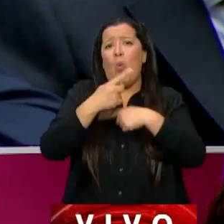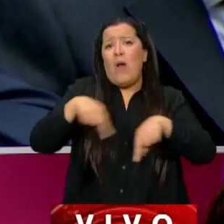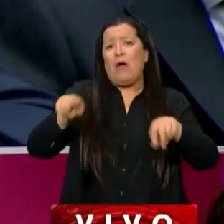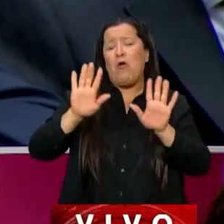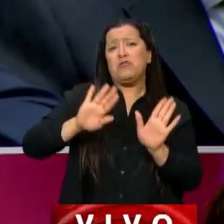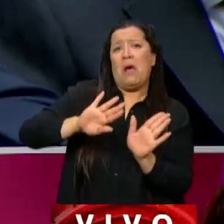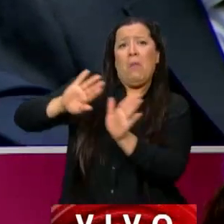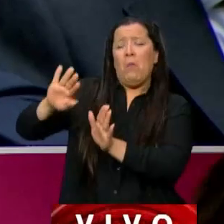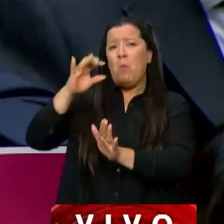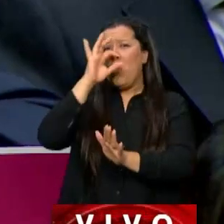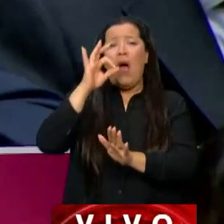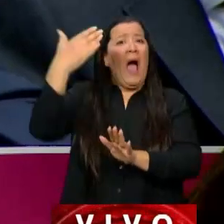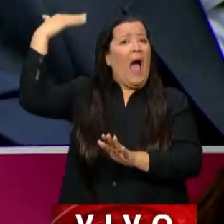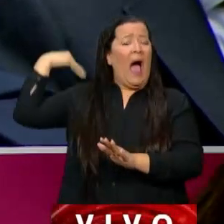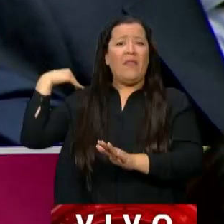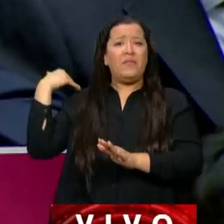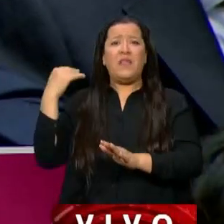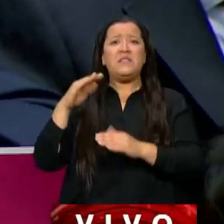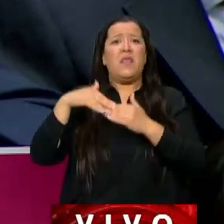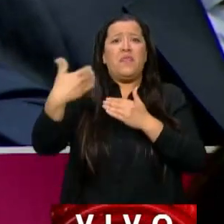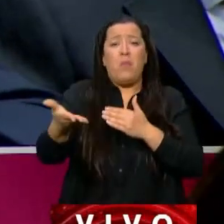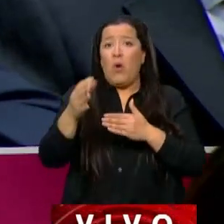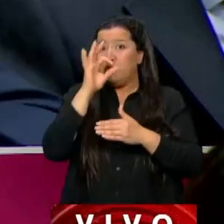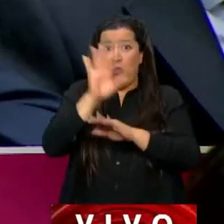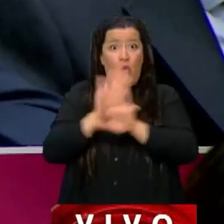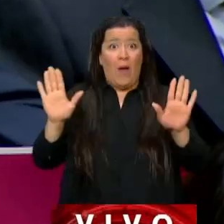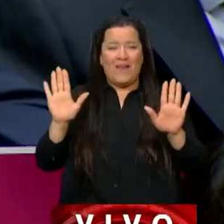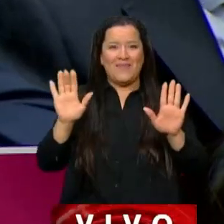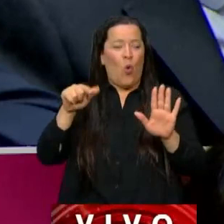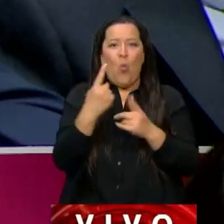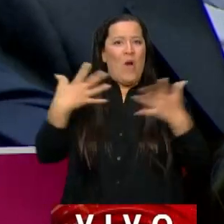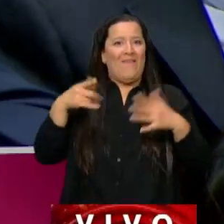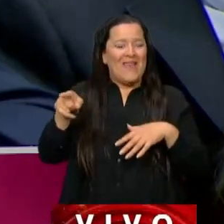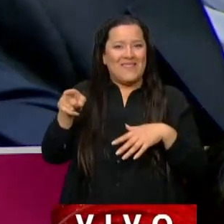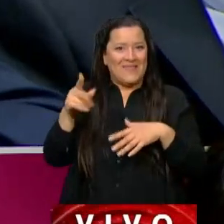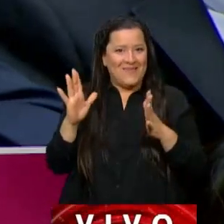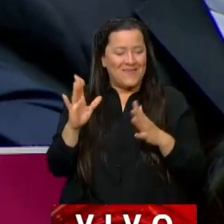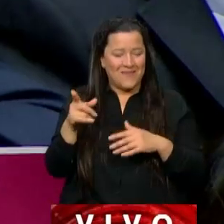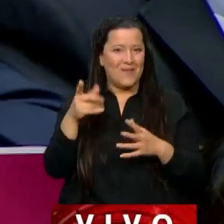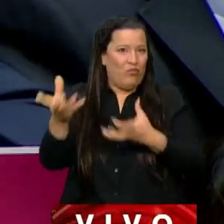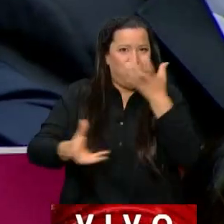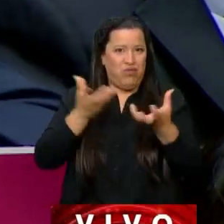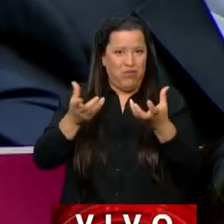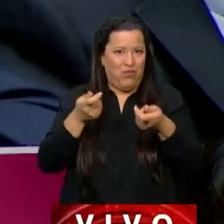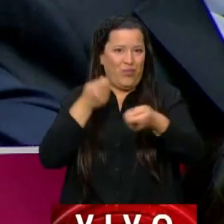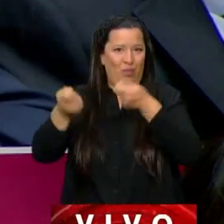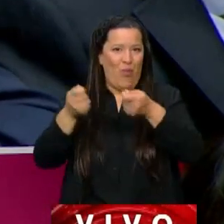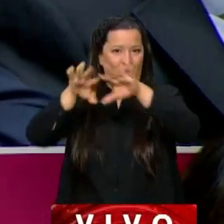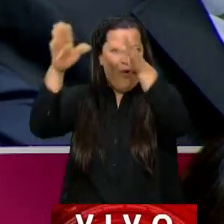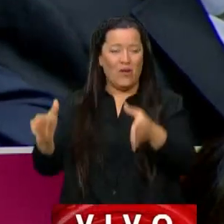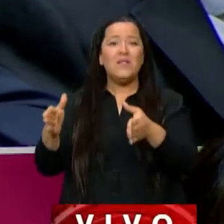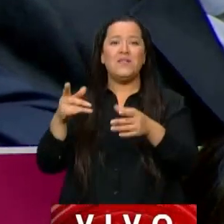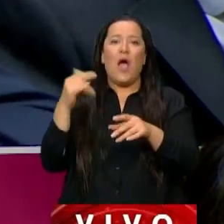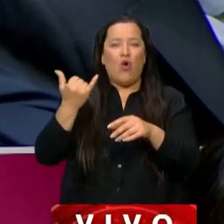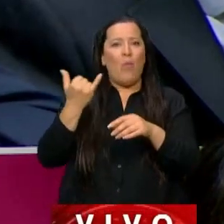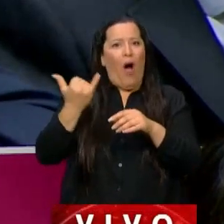que nunca sucedió antes ni volvió a suceder después. En segundo lugar, porque tiene un antes y